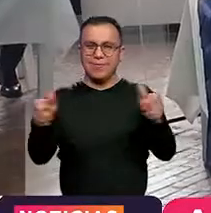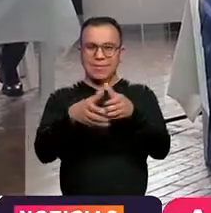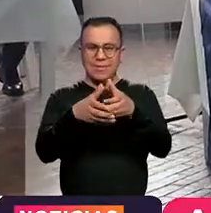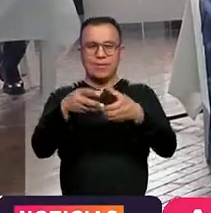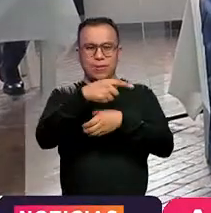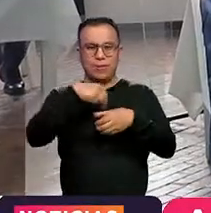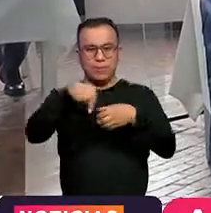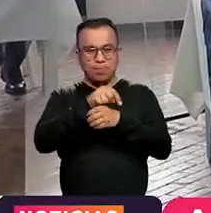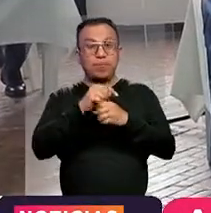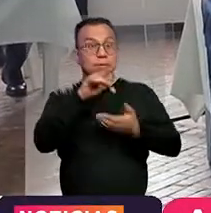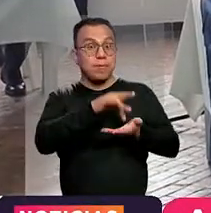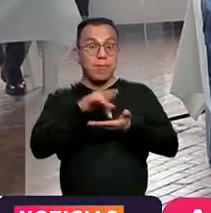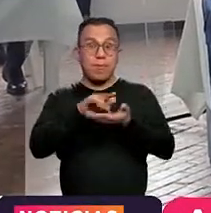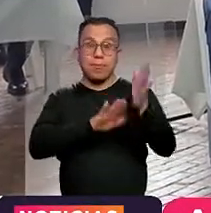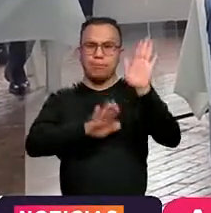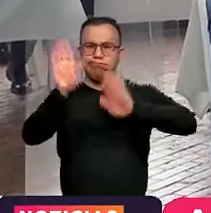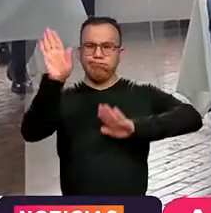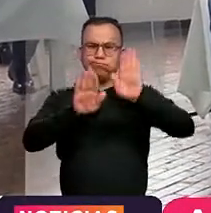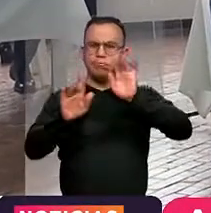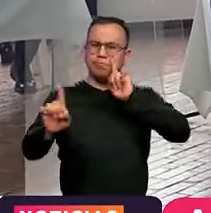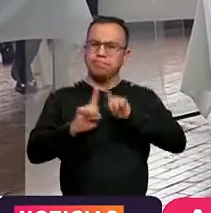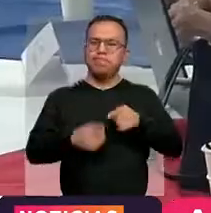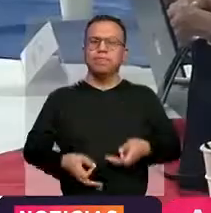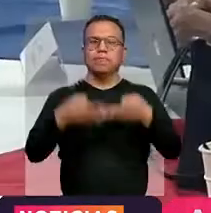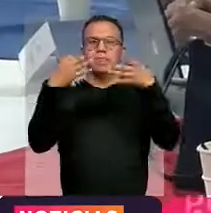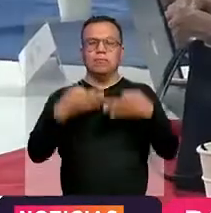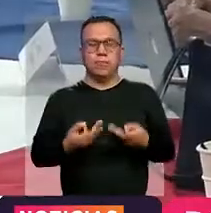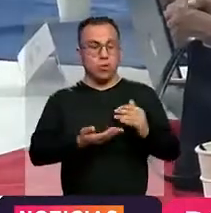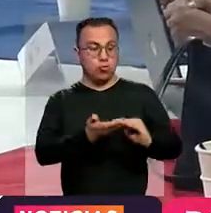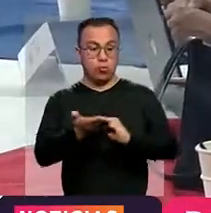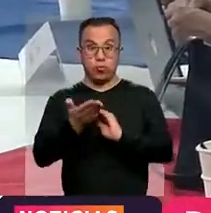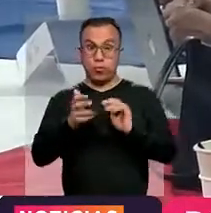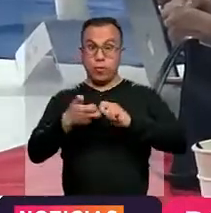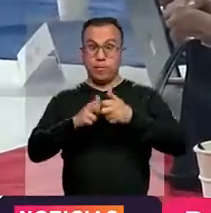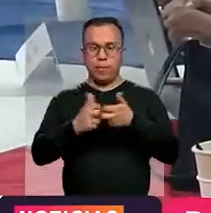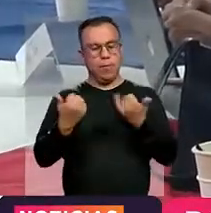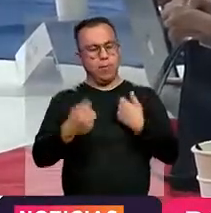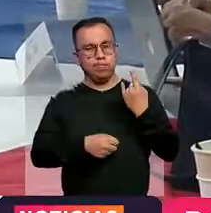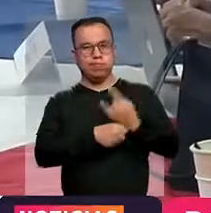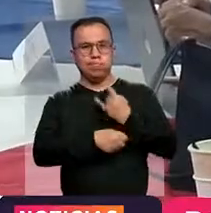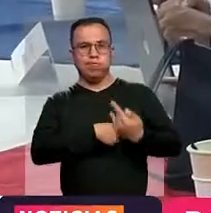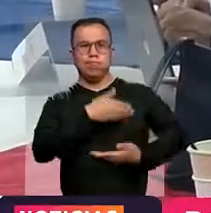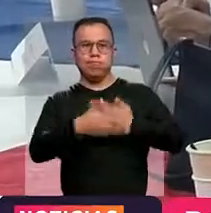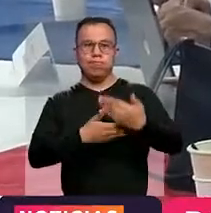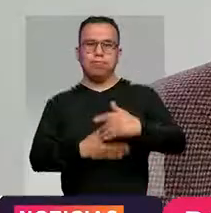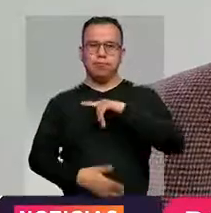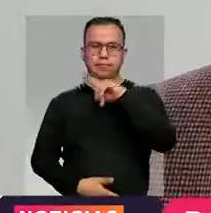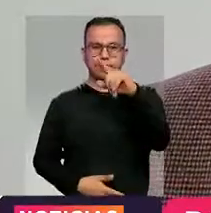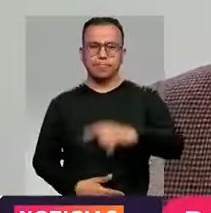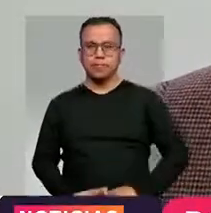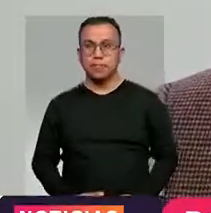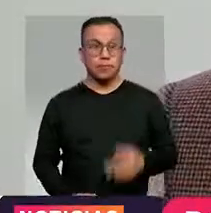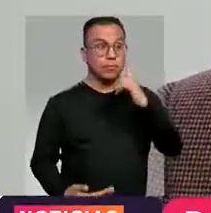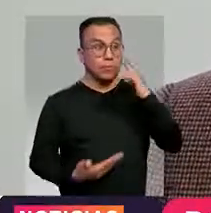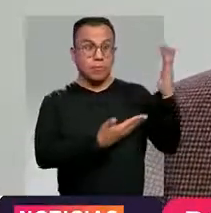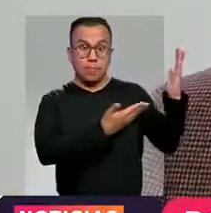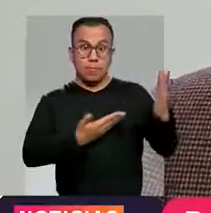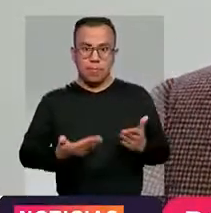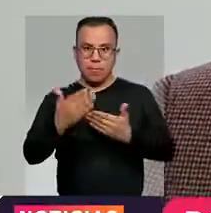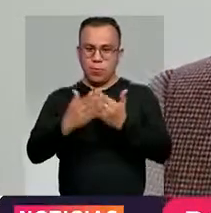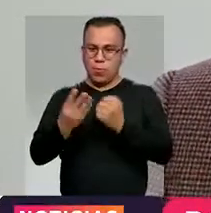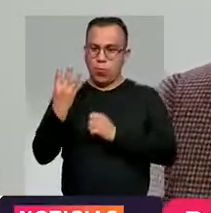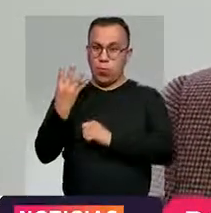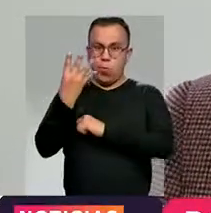este espacio de participación que busca garantizar la solución de conflictos a través de su liderazgo. Le damos la bienvenida al nuevo